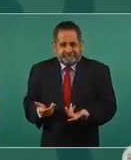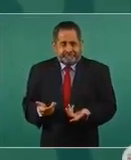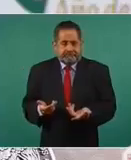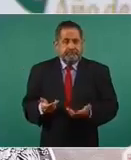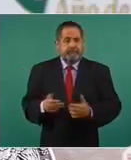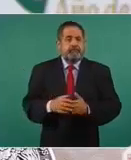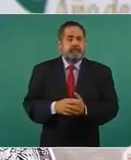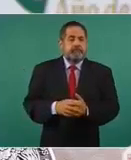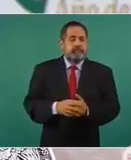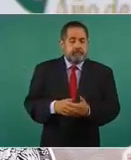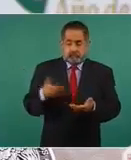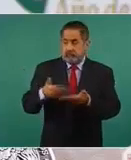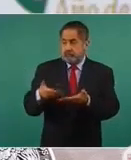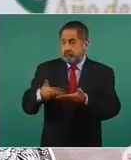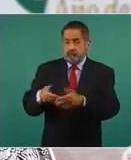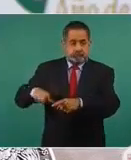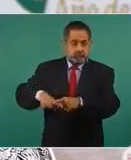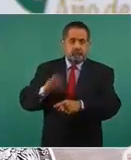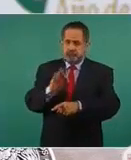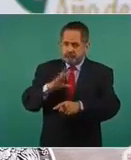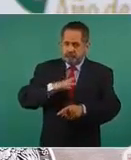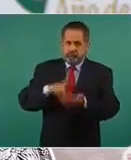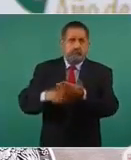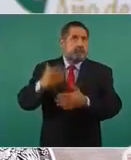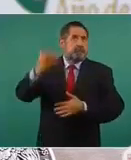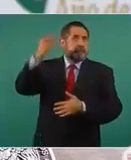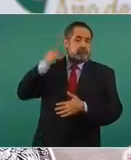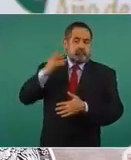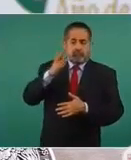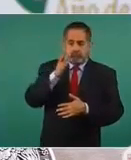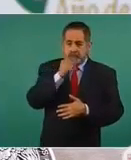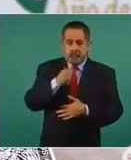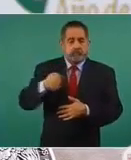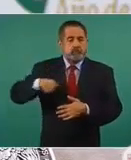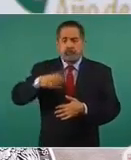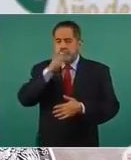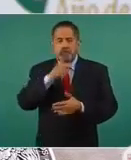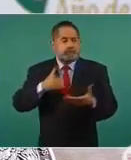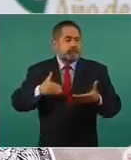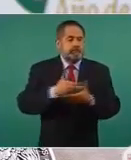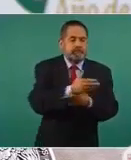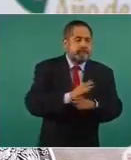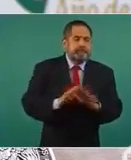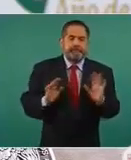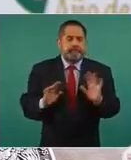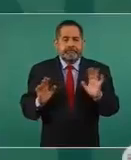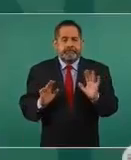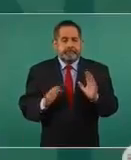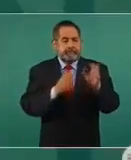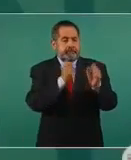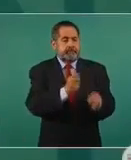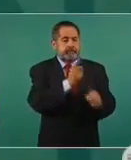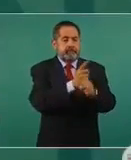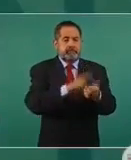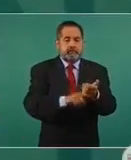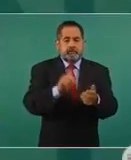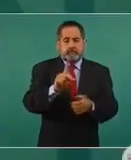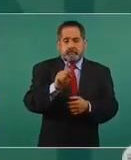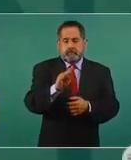administración federal, que era el que no podíamos actuar en el ámbito de la seguridad pública.